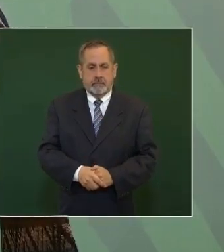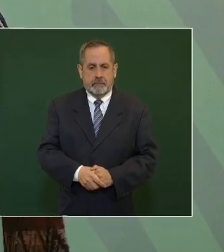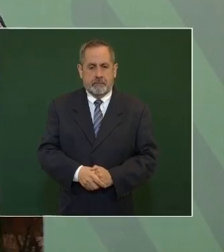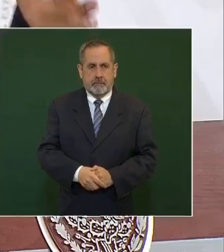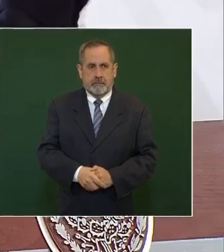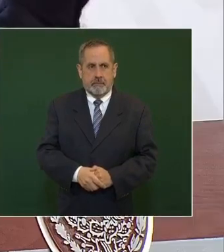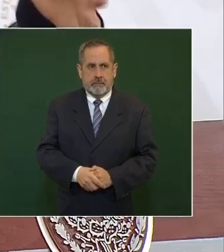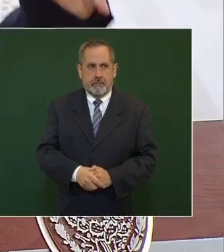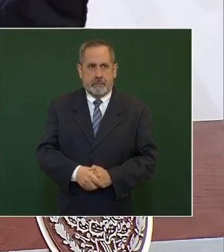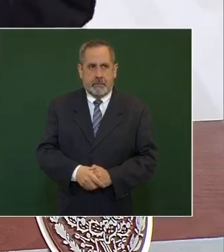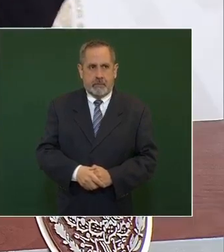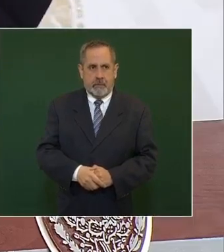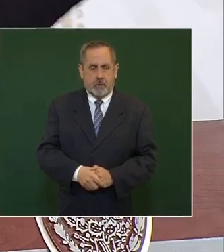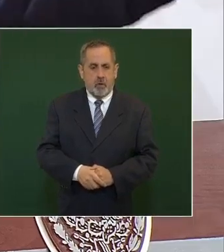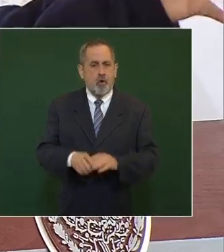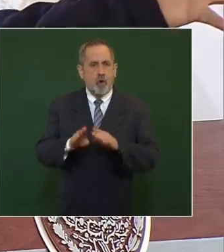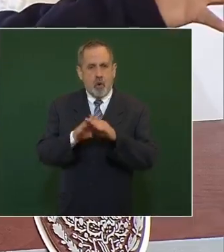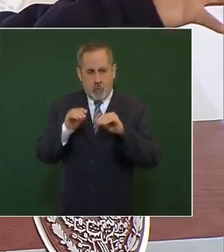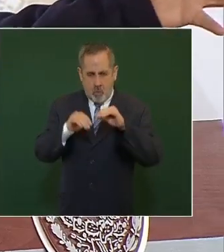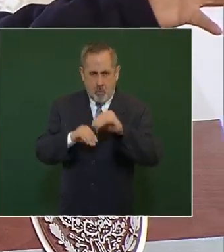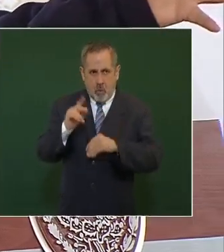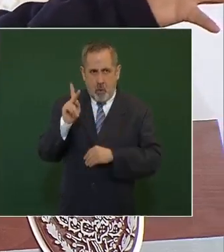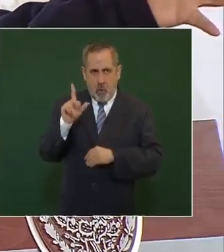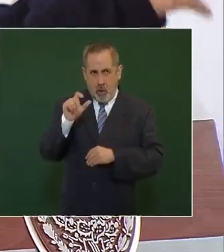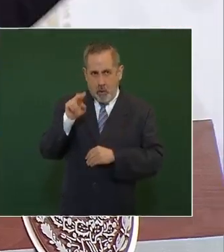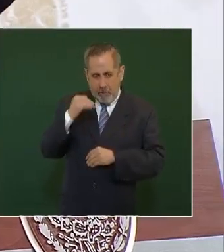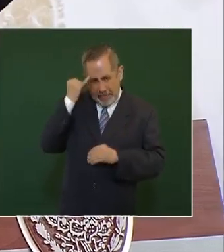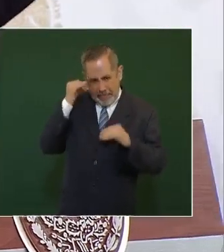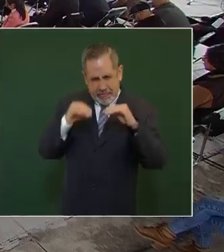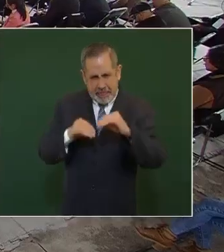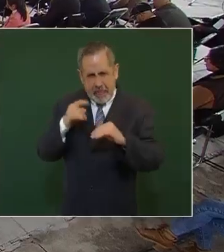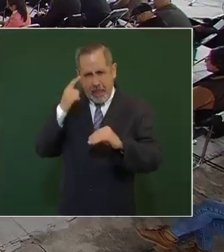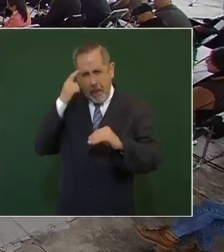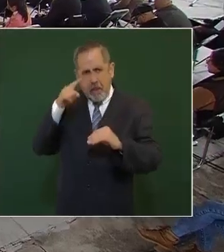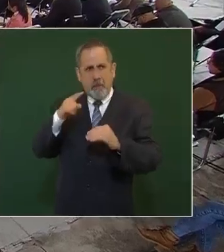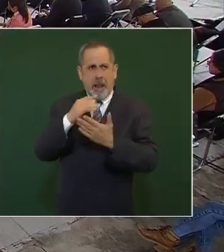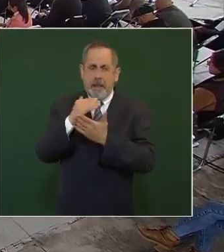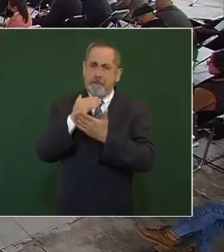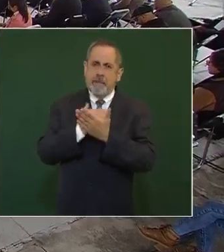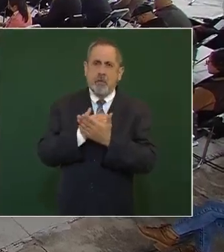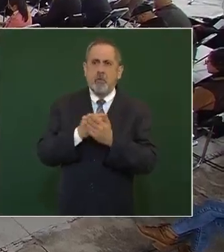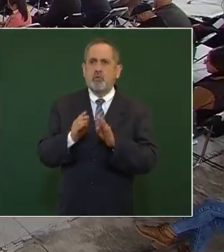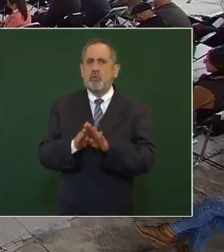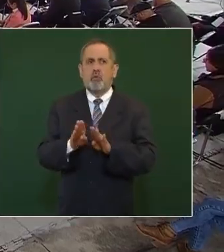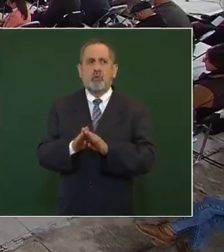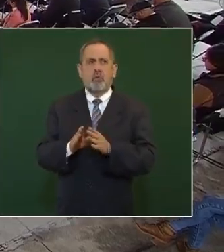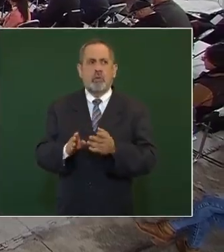Decir, a ver, ¿cómo elaboramos un plan para enfrentar